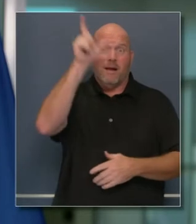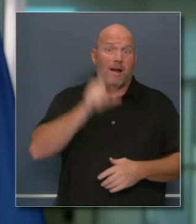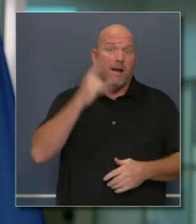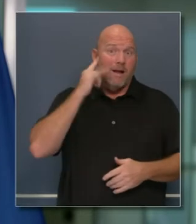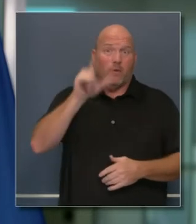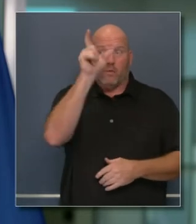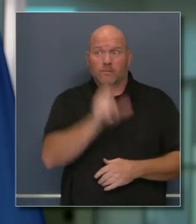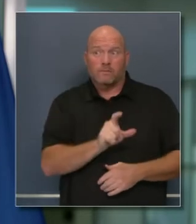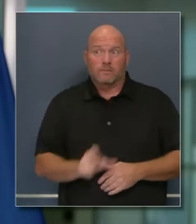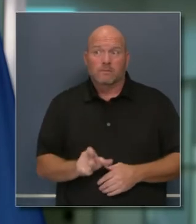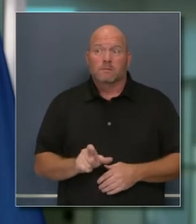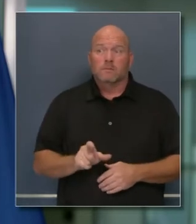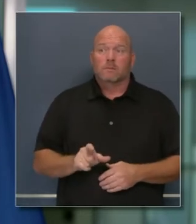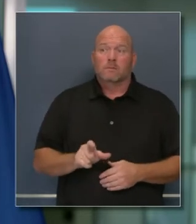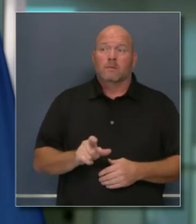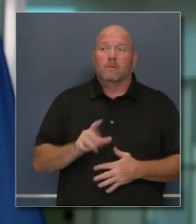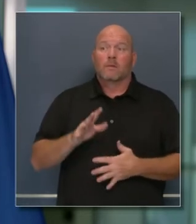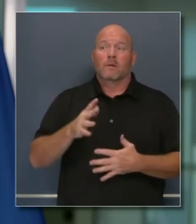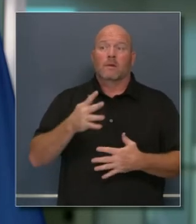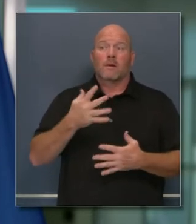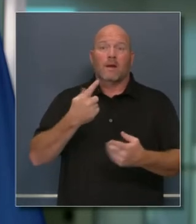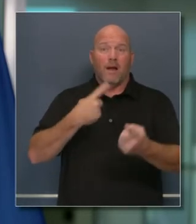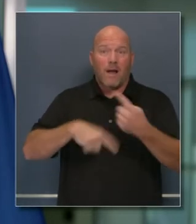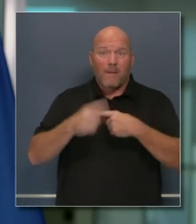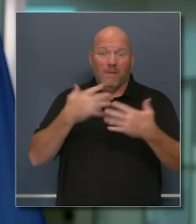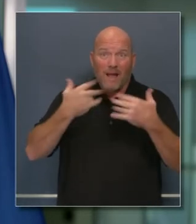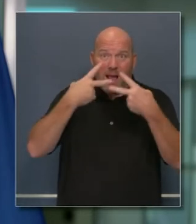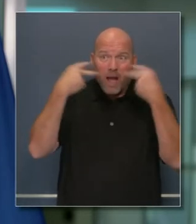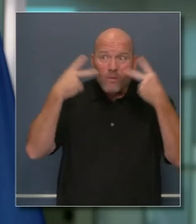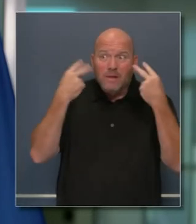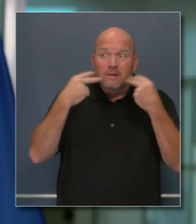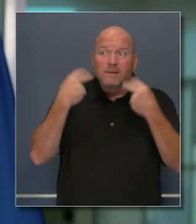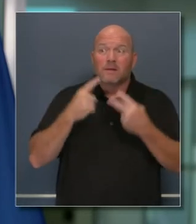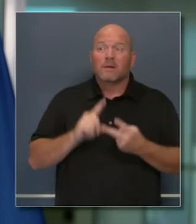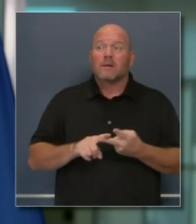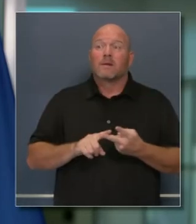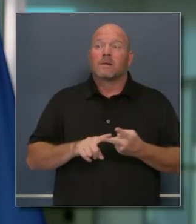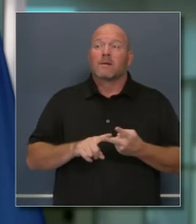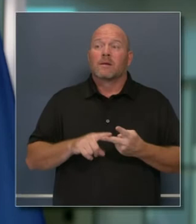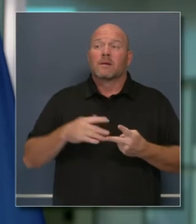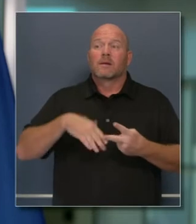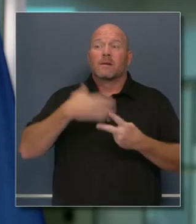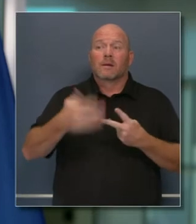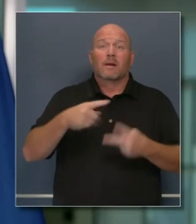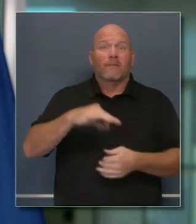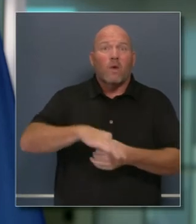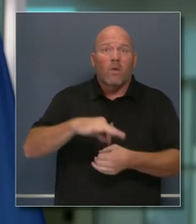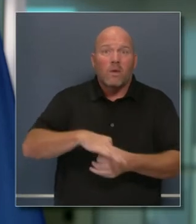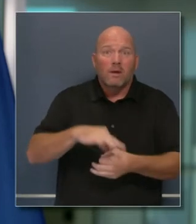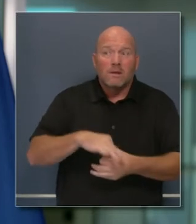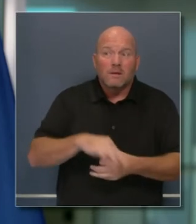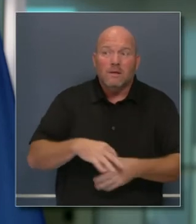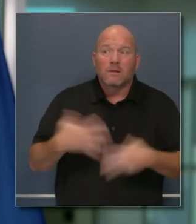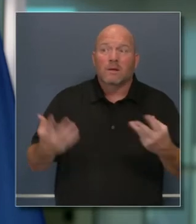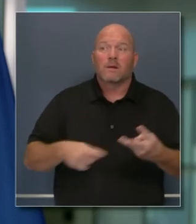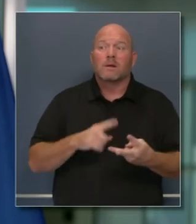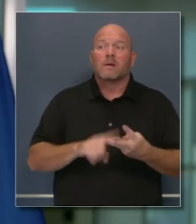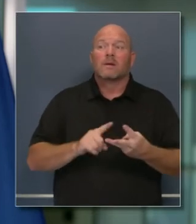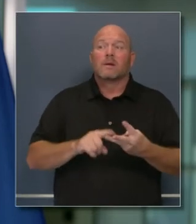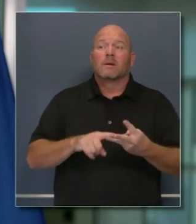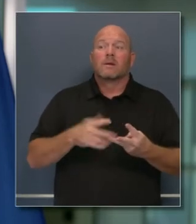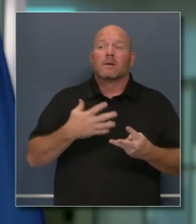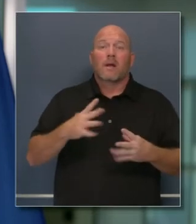están considerando la Noche de Brujas, que es el primer día feriado que viene,